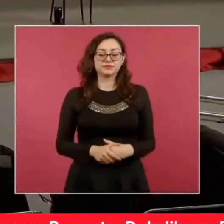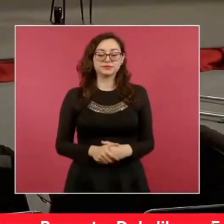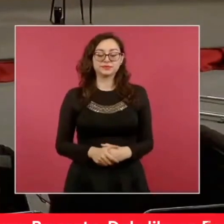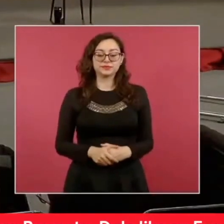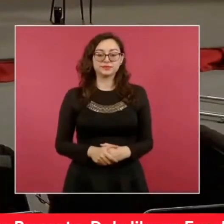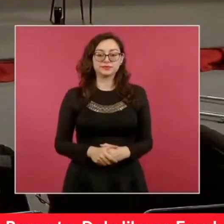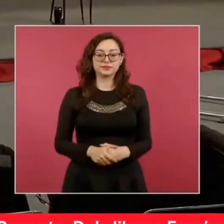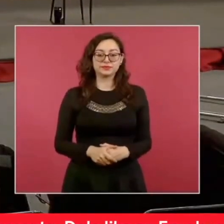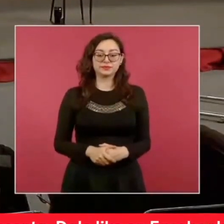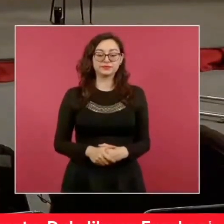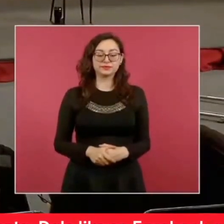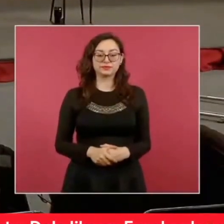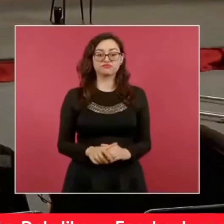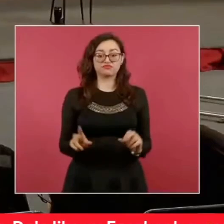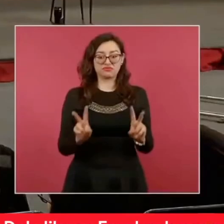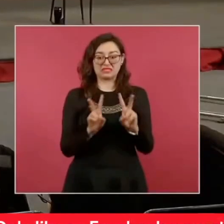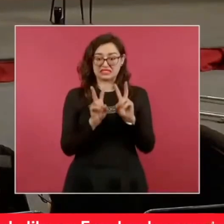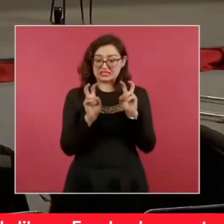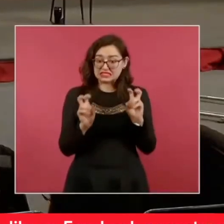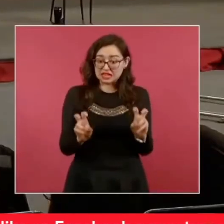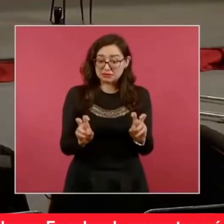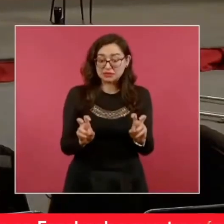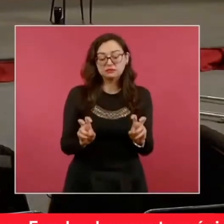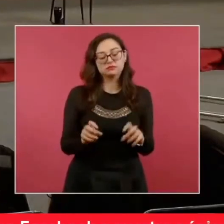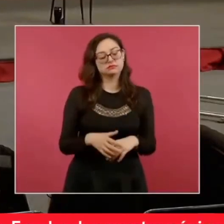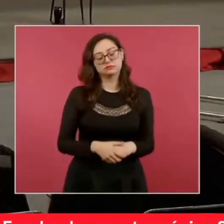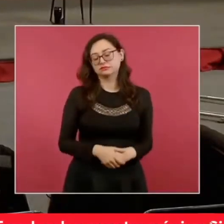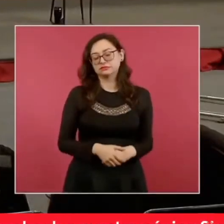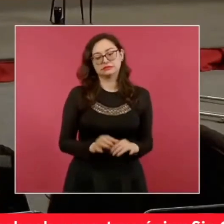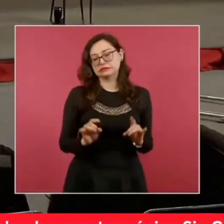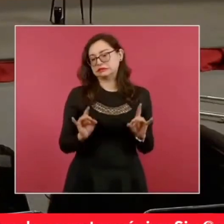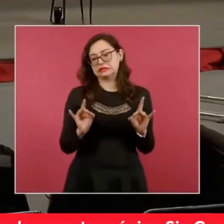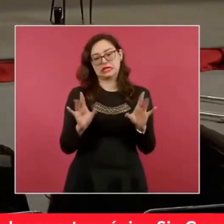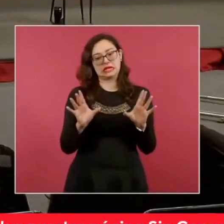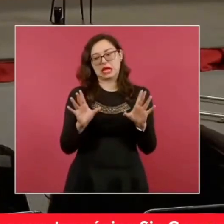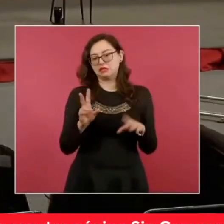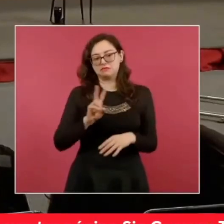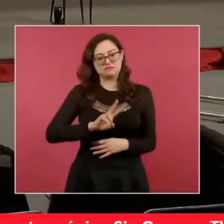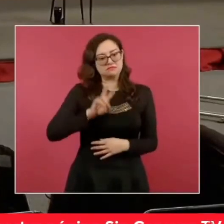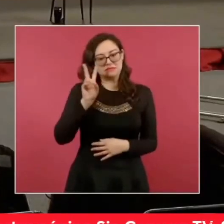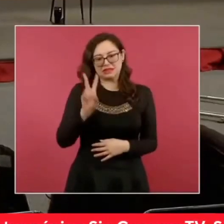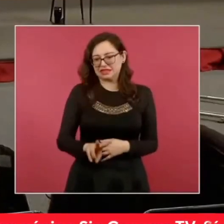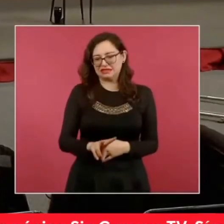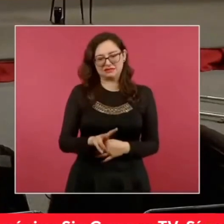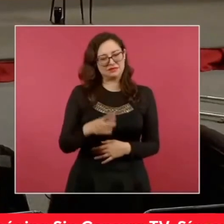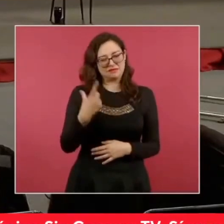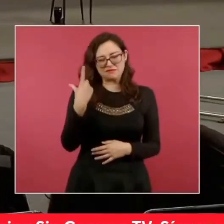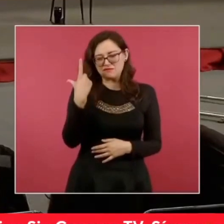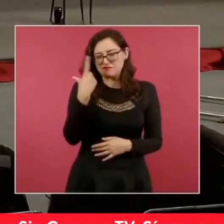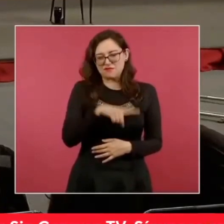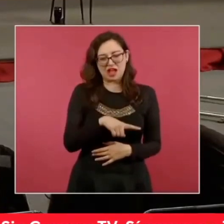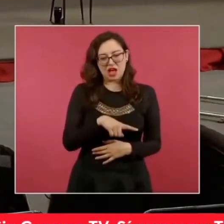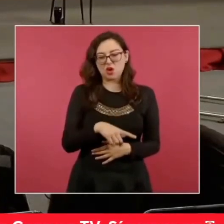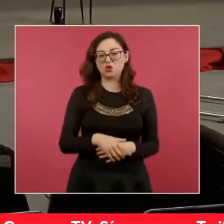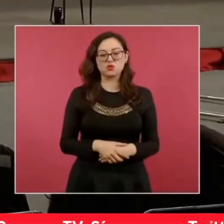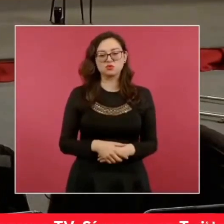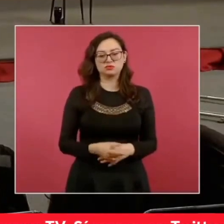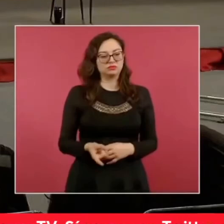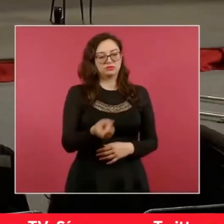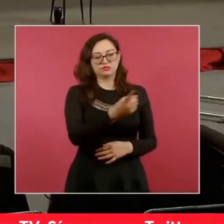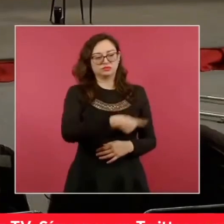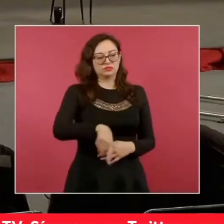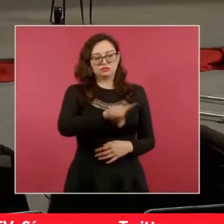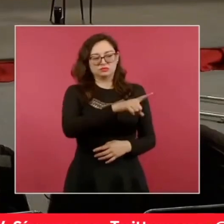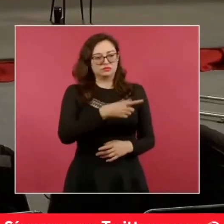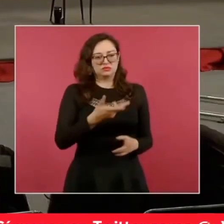porque este es un tema muy serio que causa mucha indignación. Pues por la falta de objetividad,